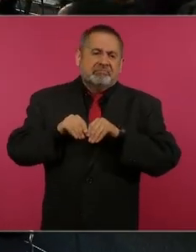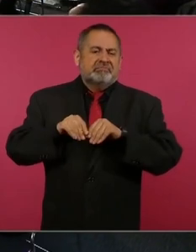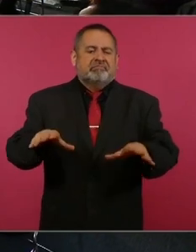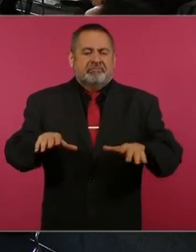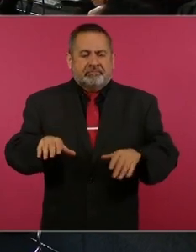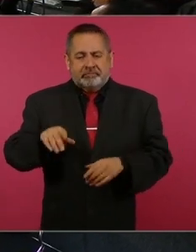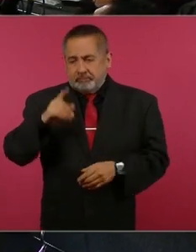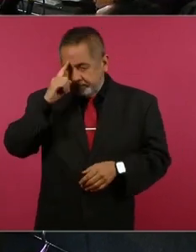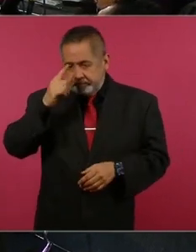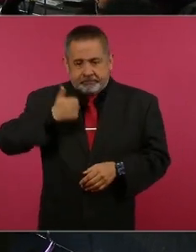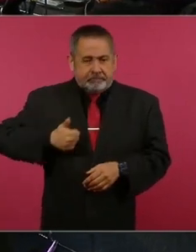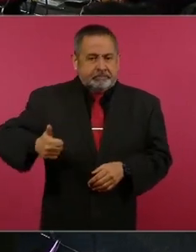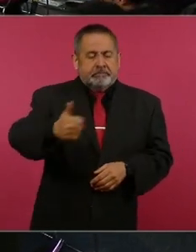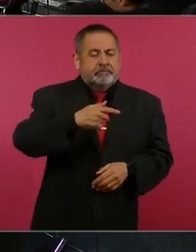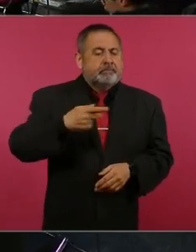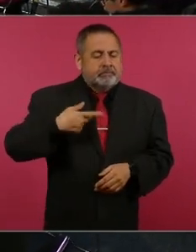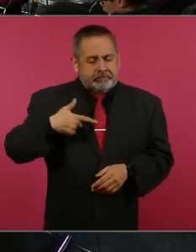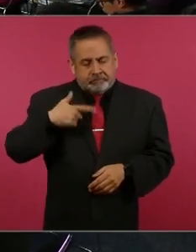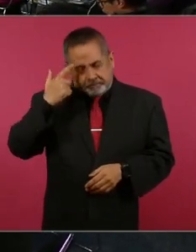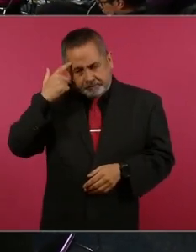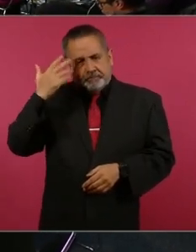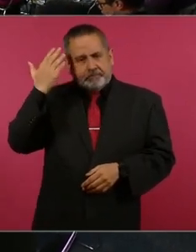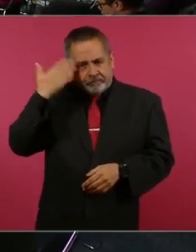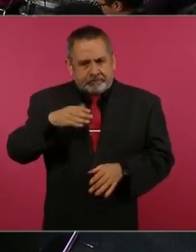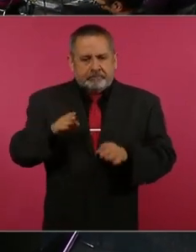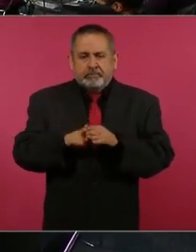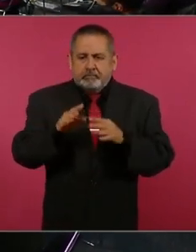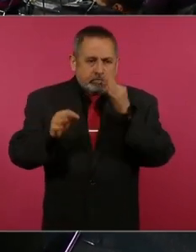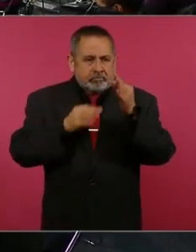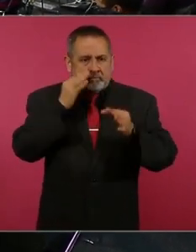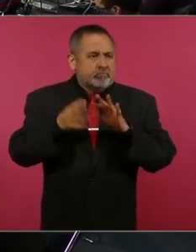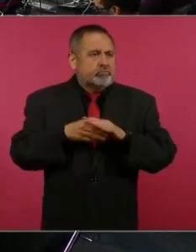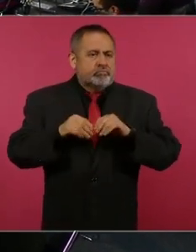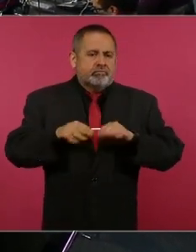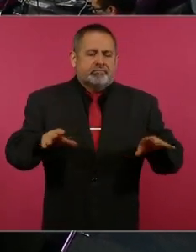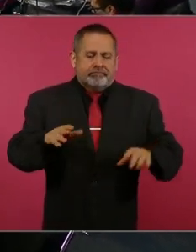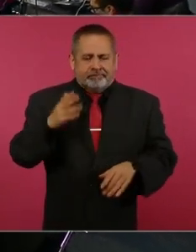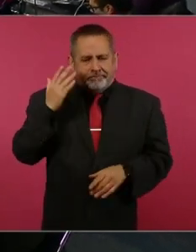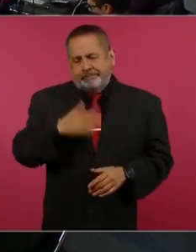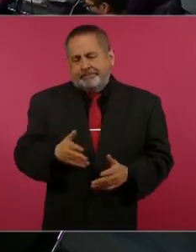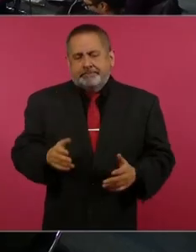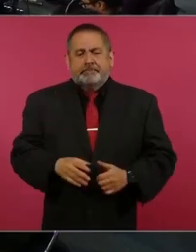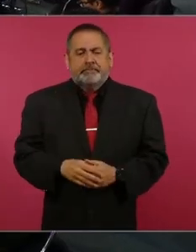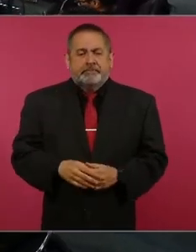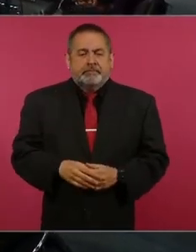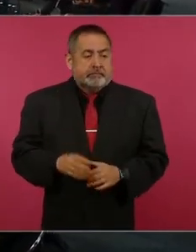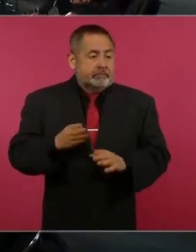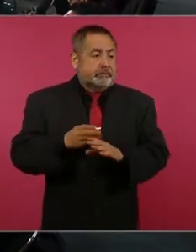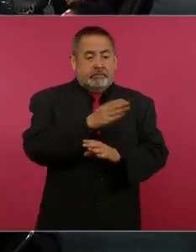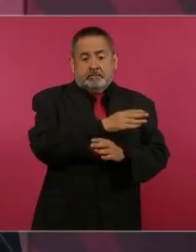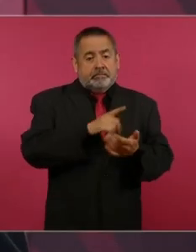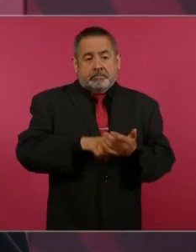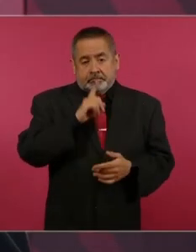a cada ciudadano convertirse en un medio de comunicación. Y antes no,